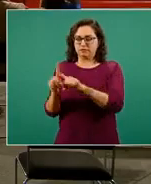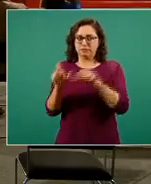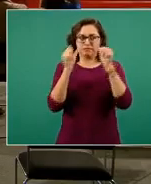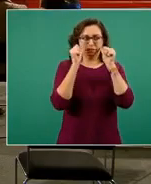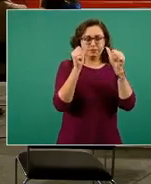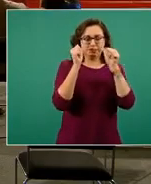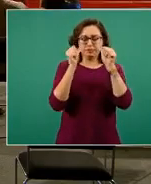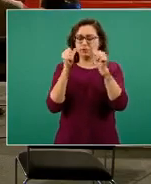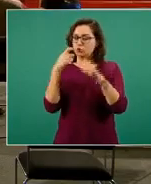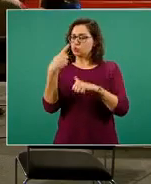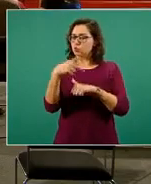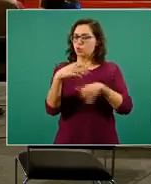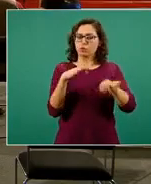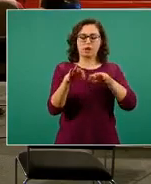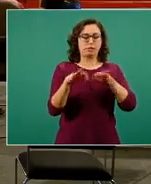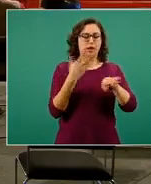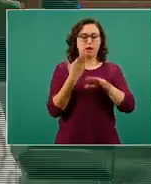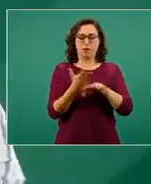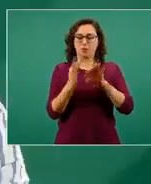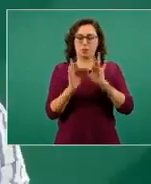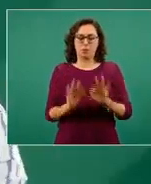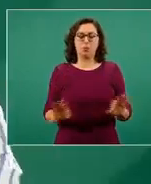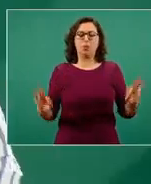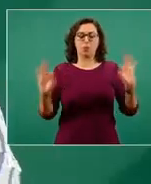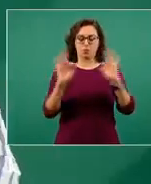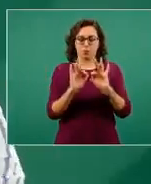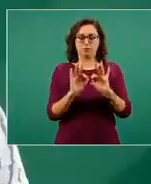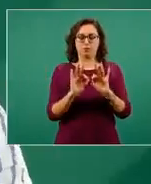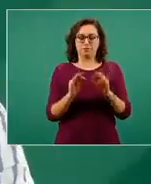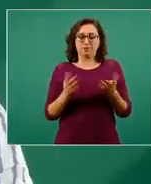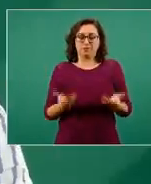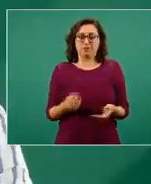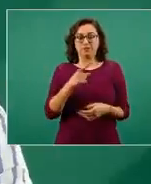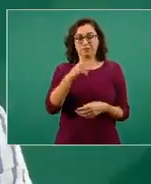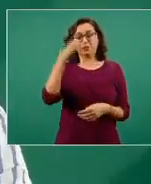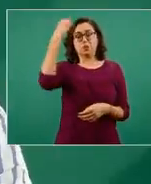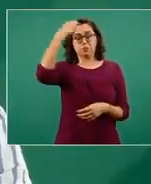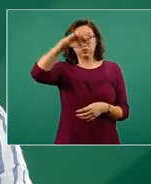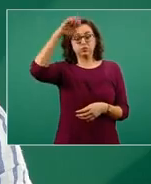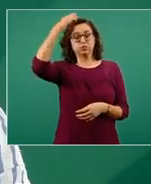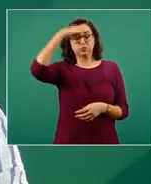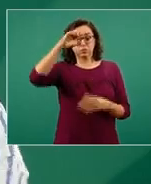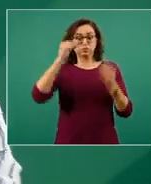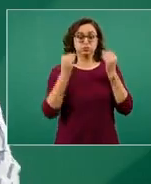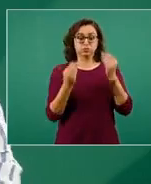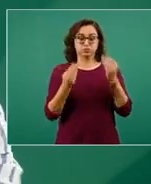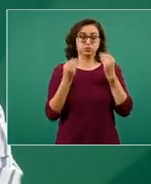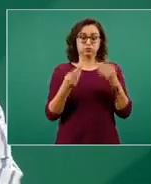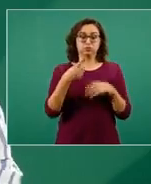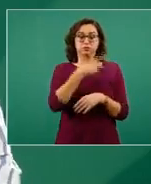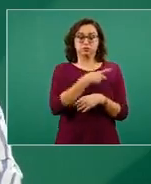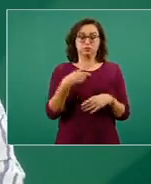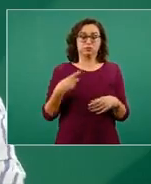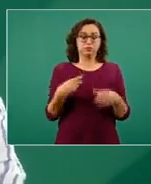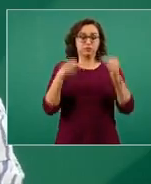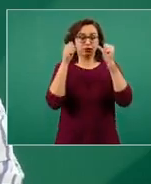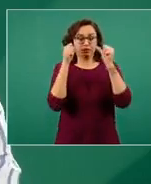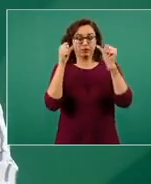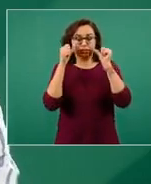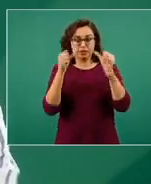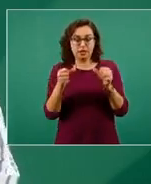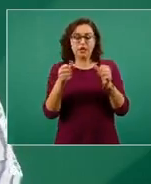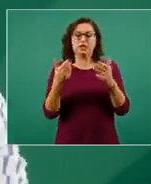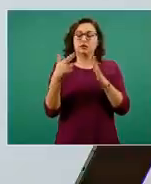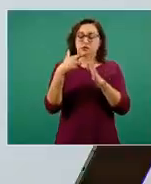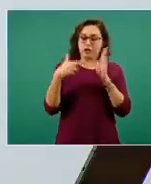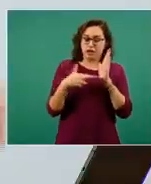de salud, los equipos técnicos de epidemiología de salud pública tienen mucha experiencia acumulada y hay que escuchar cuáles son las indicaciones